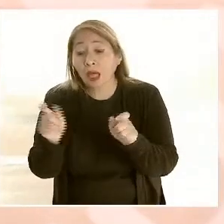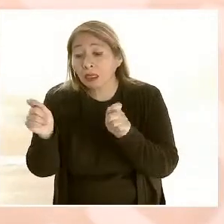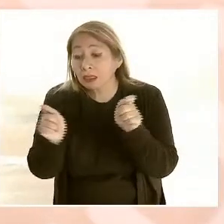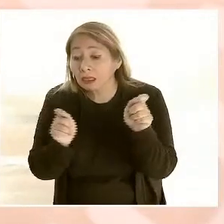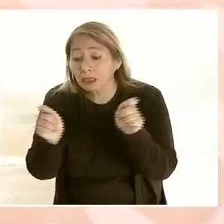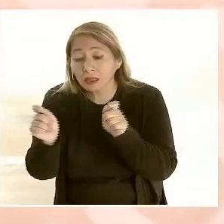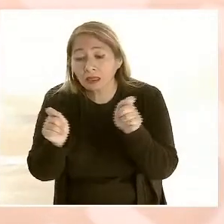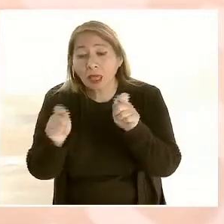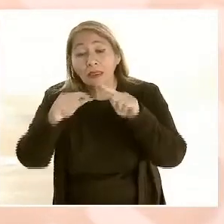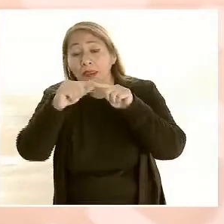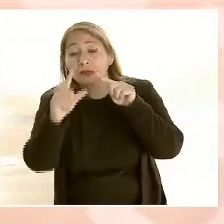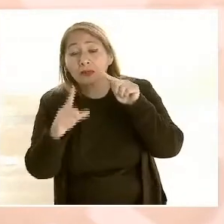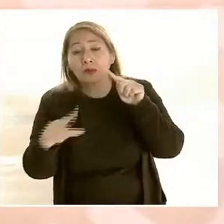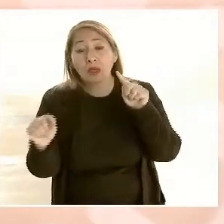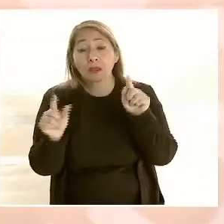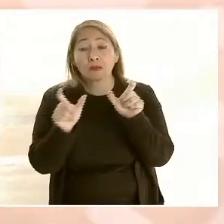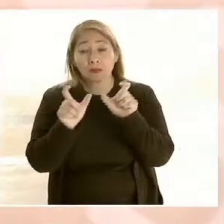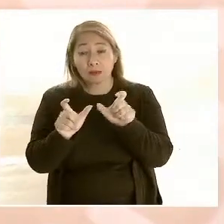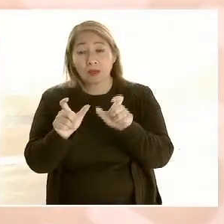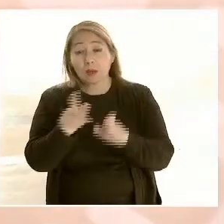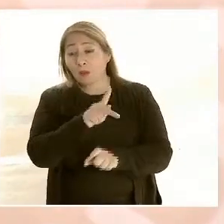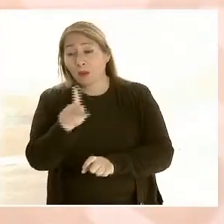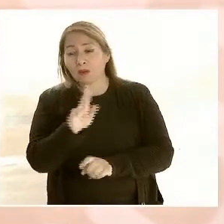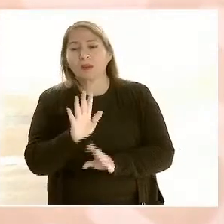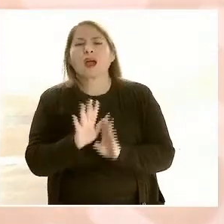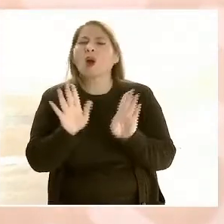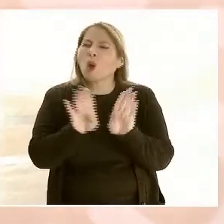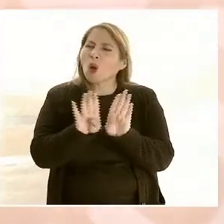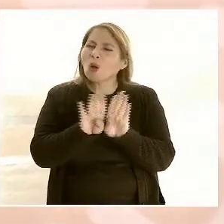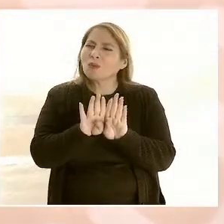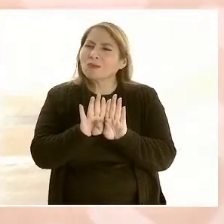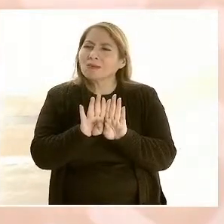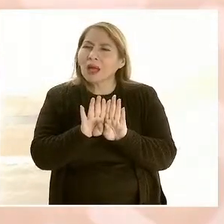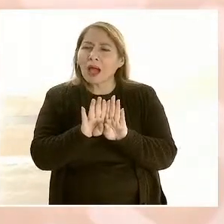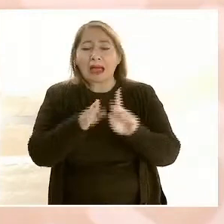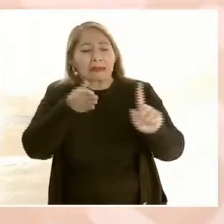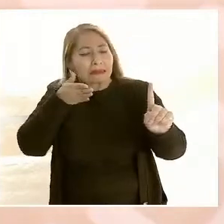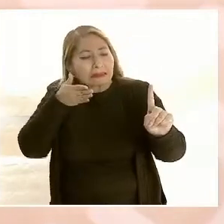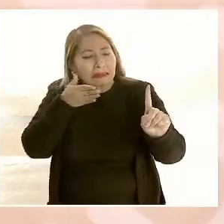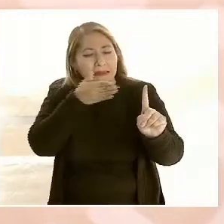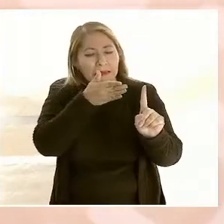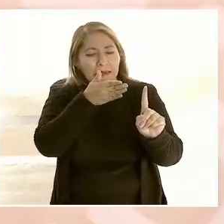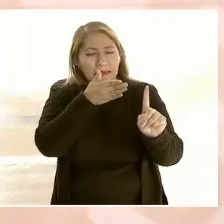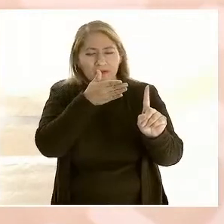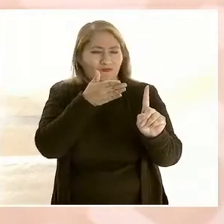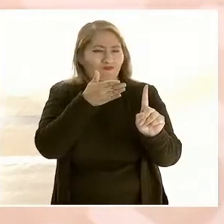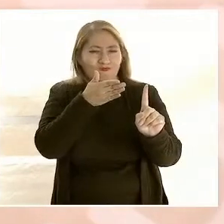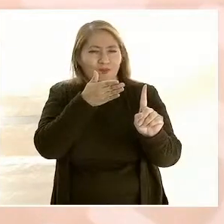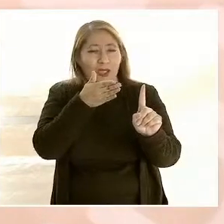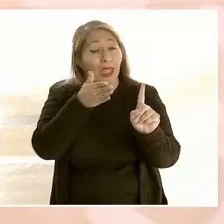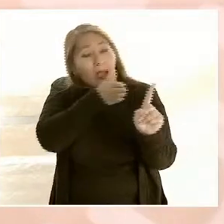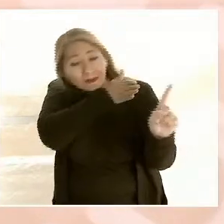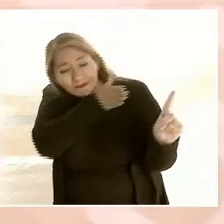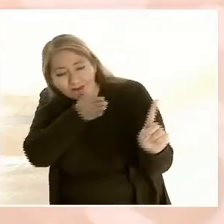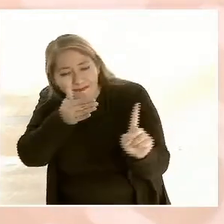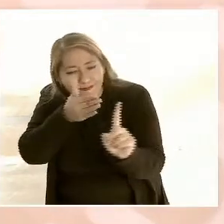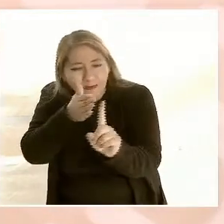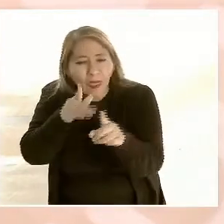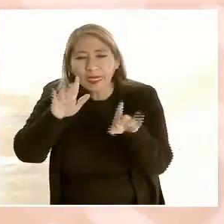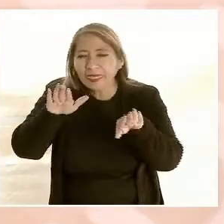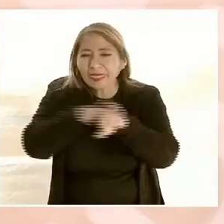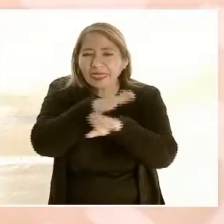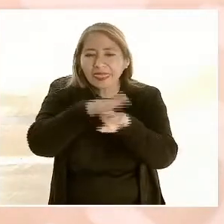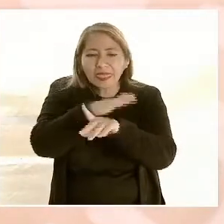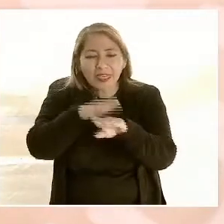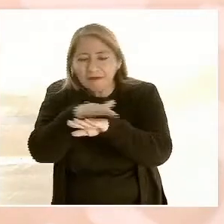de reorientar a las Fuerzas Armadas y agregar a sus misiones